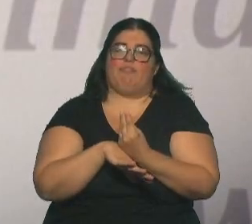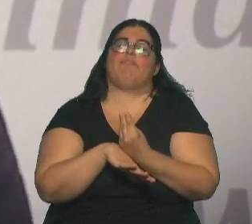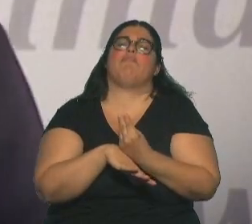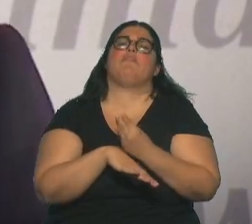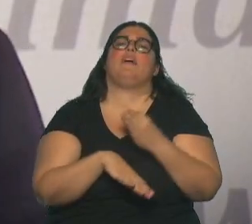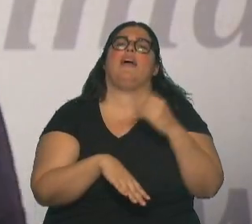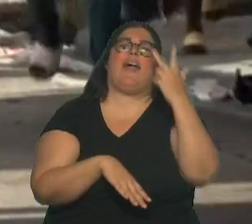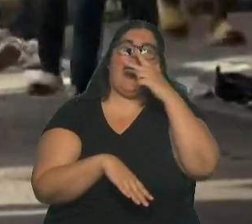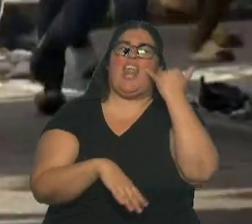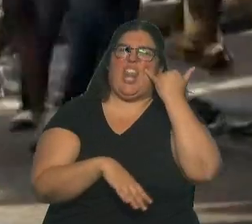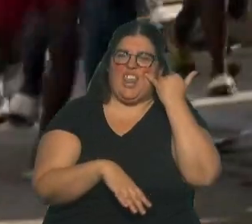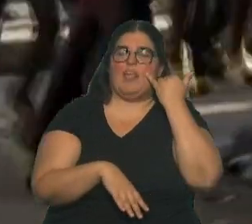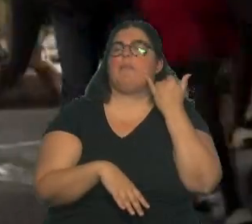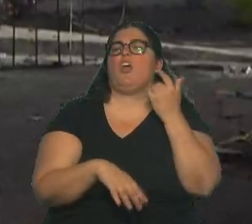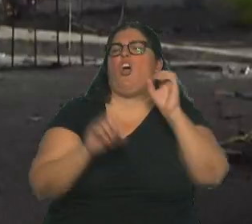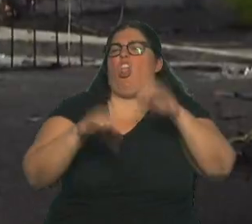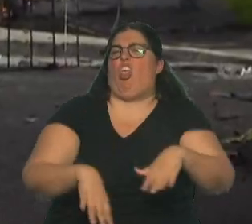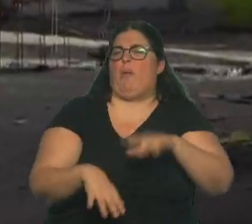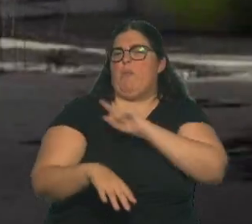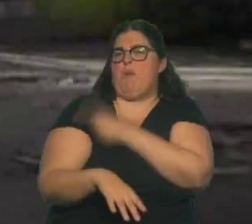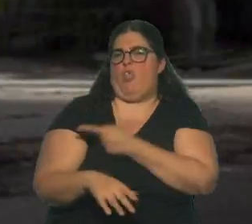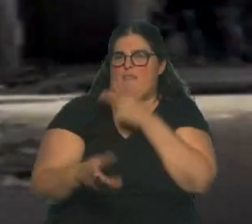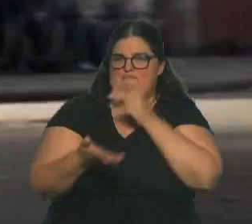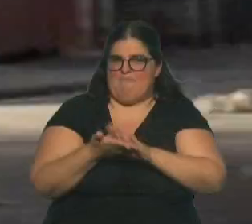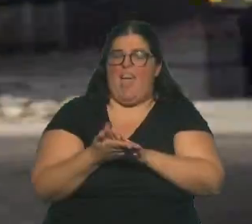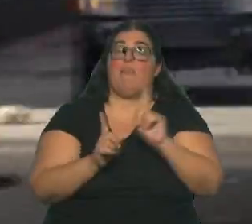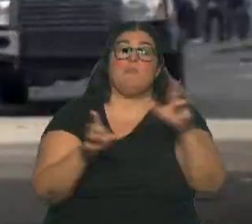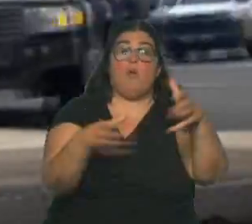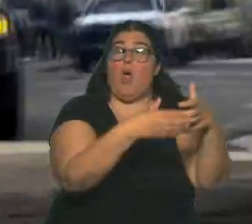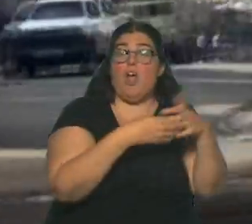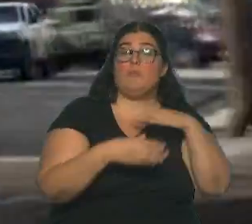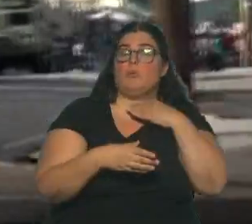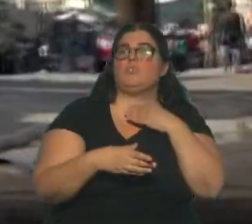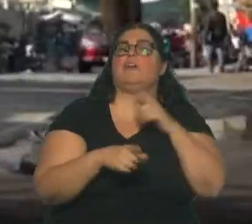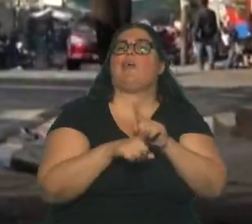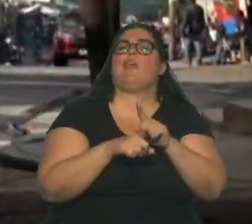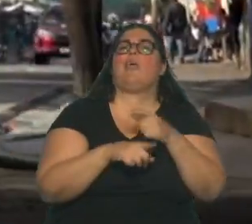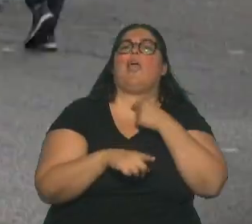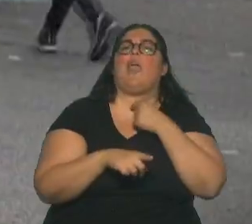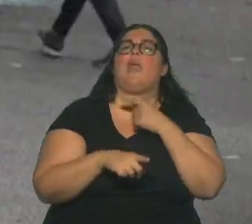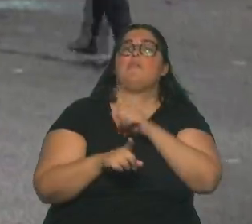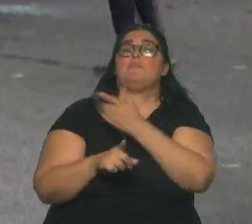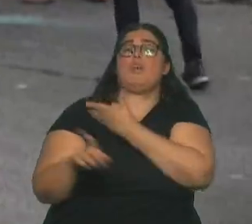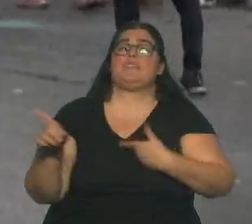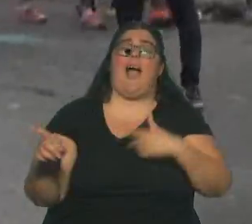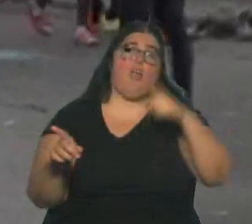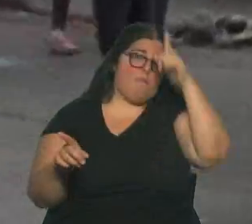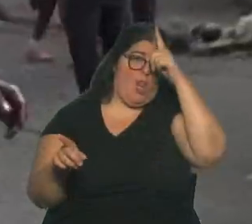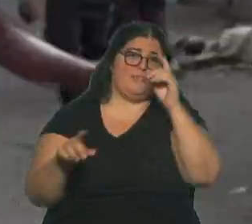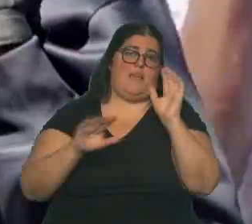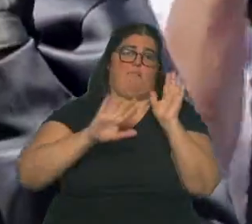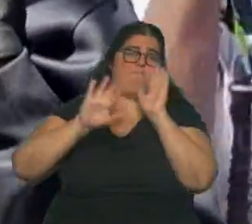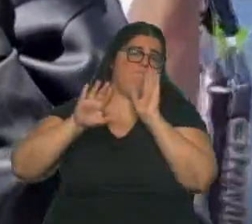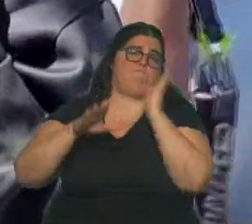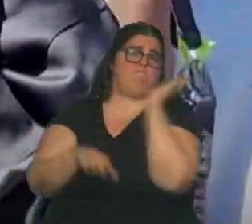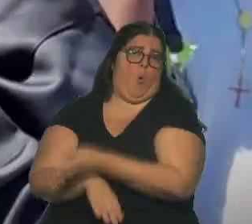Ariel Henry, y las pandillas advierten que están en condiciones operativas de doblegar a las fuerzas de seguridad estatales.